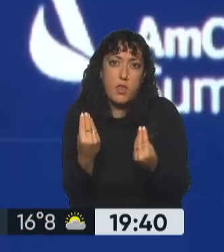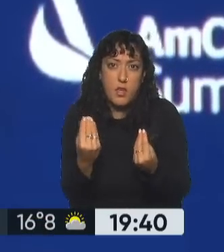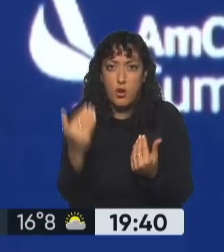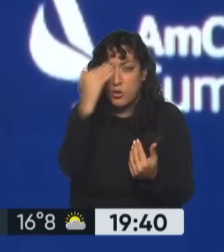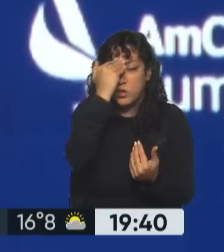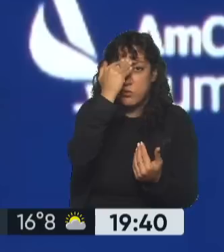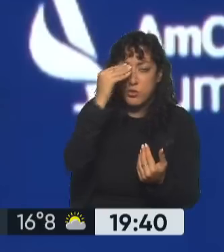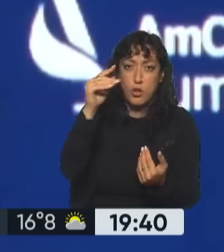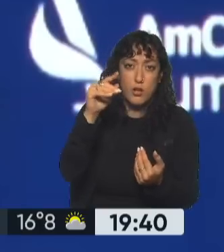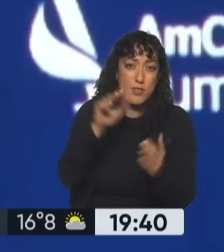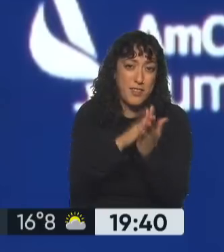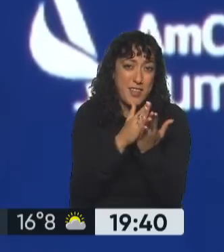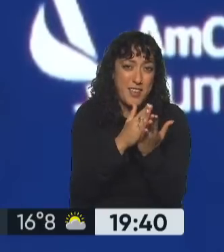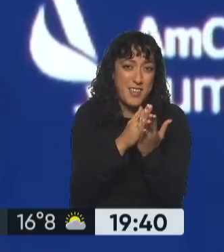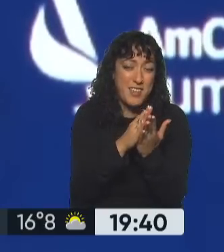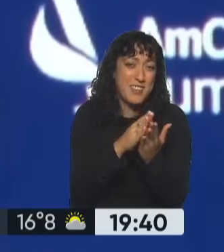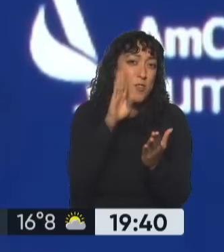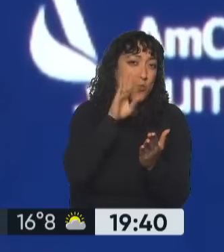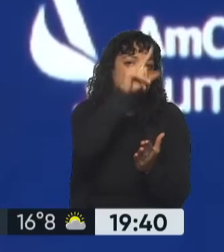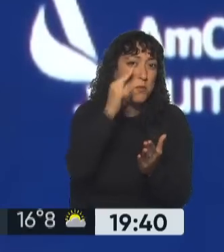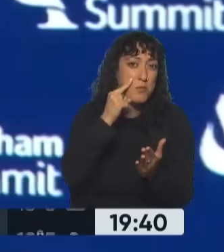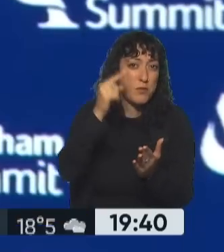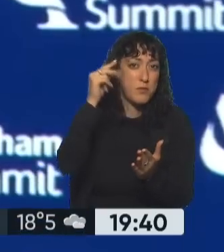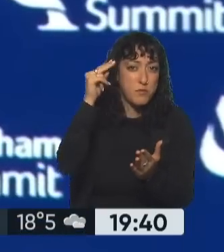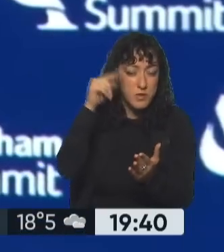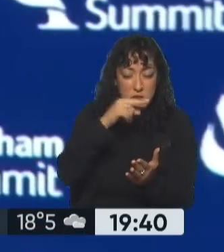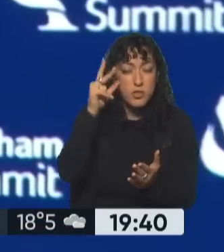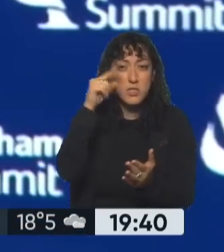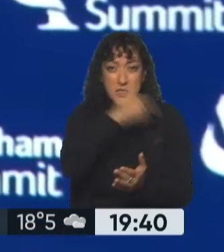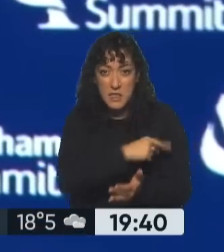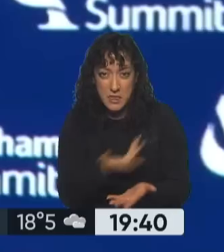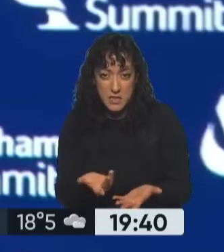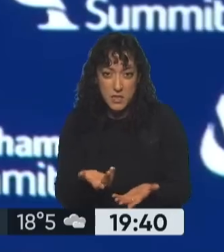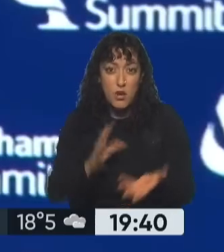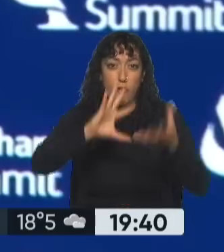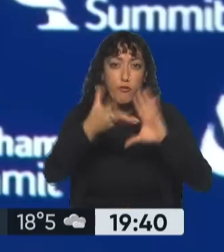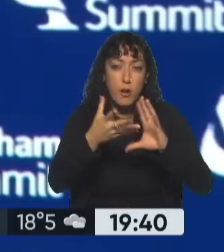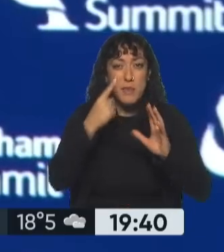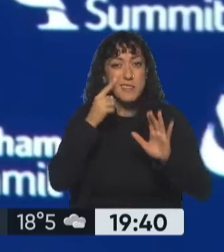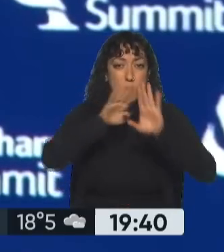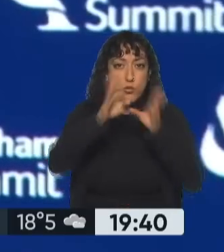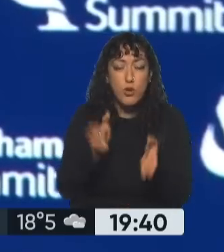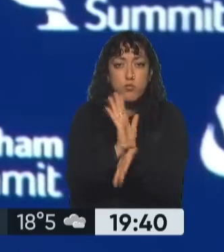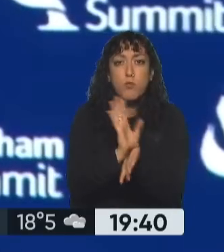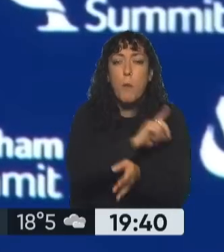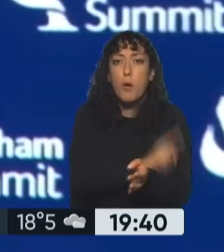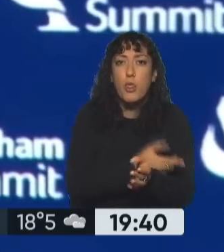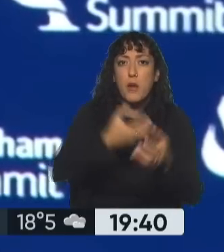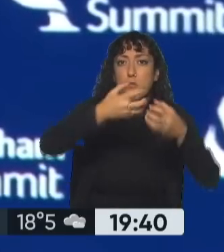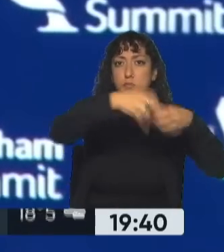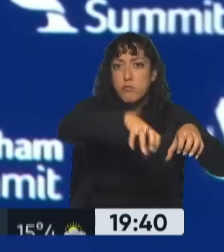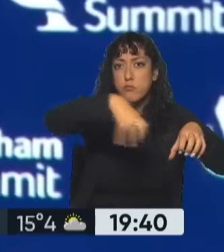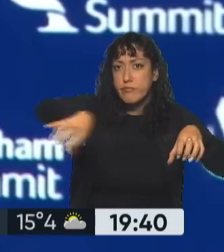Federal Norteamericana de 1787. El diseño institucional marca la división de poderes dentro de la cual